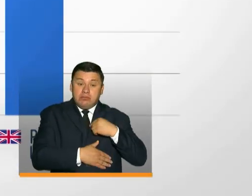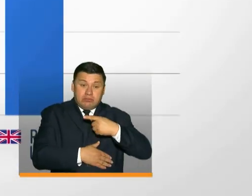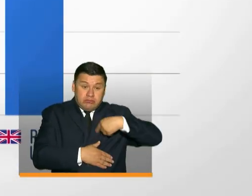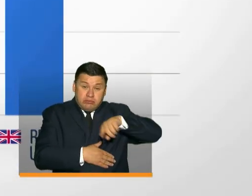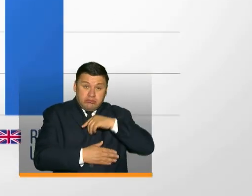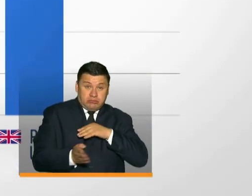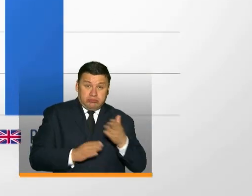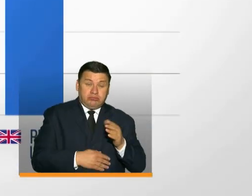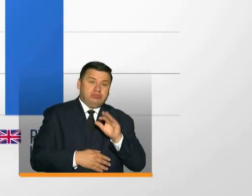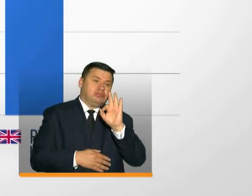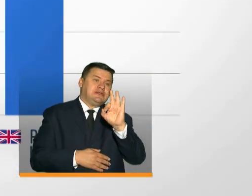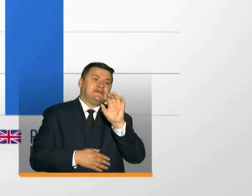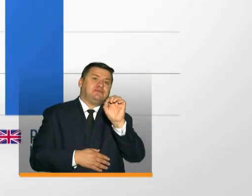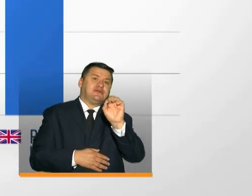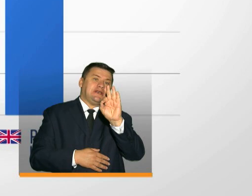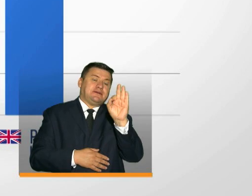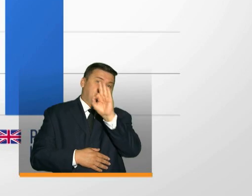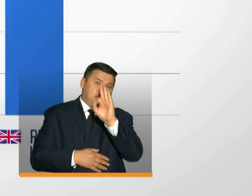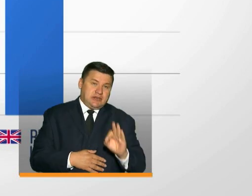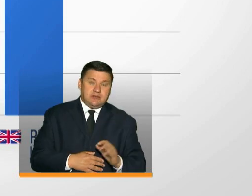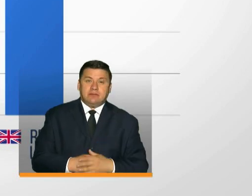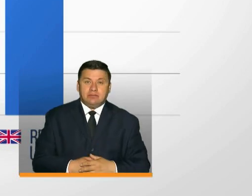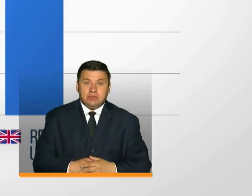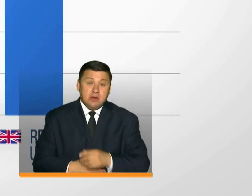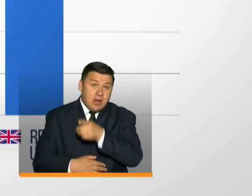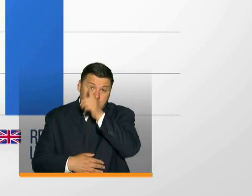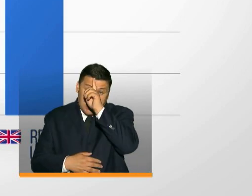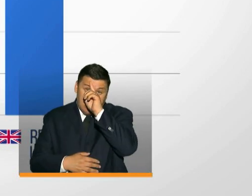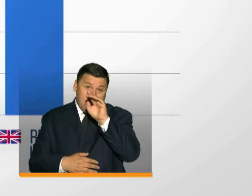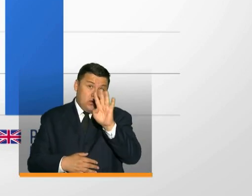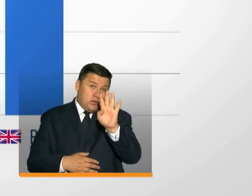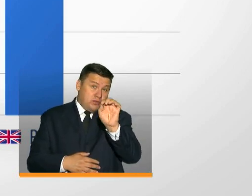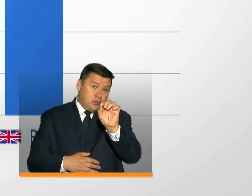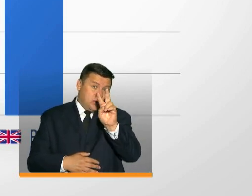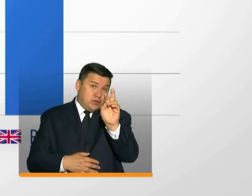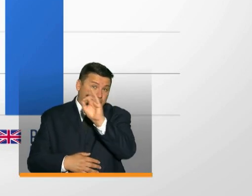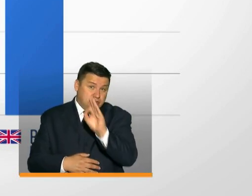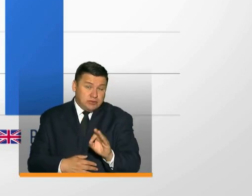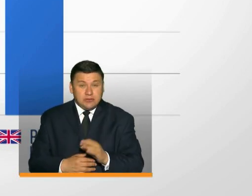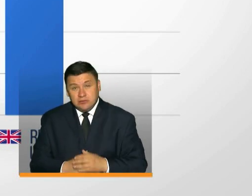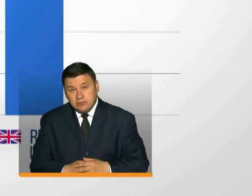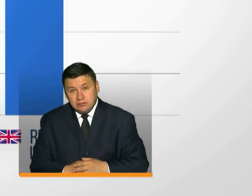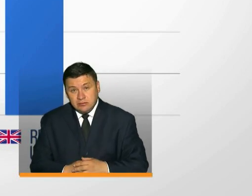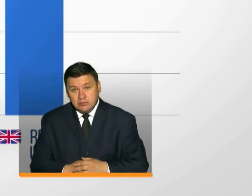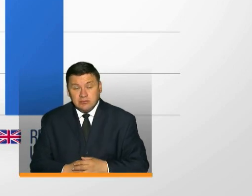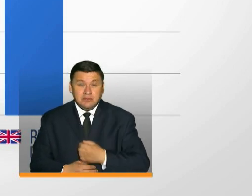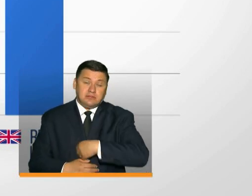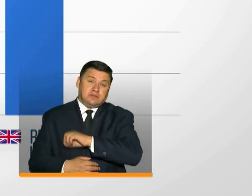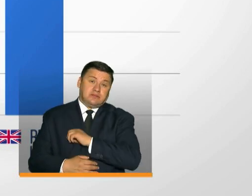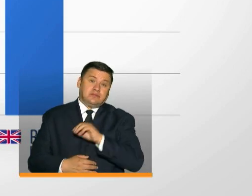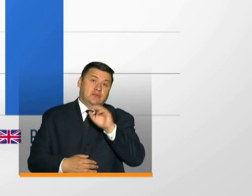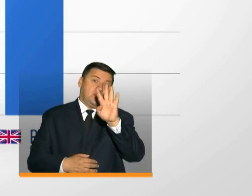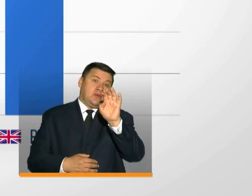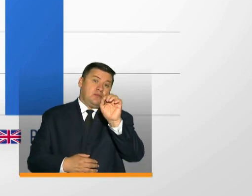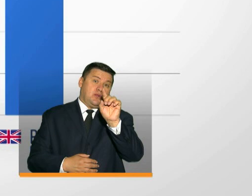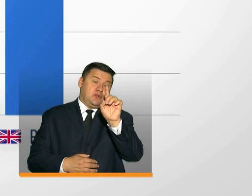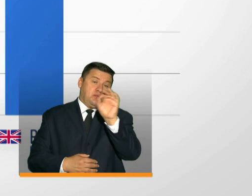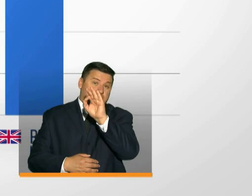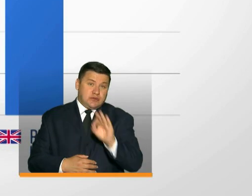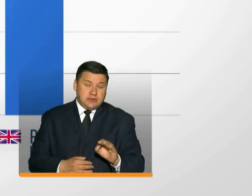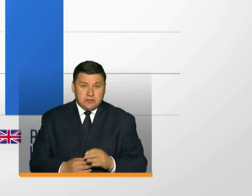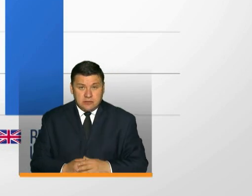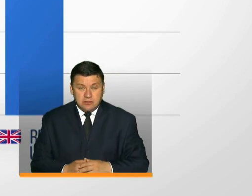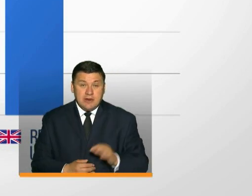letalidad del 3.3%, Alemania del 4.2%, España del